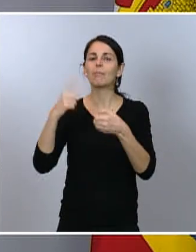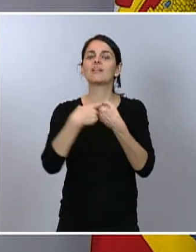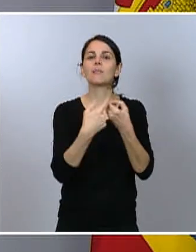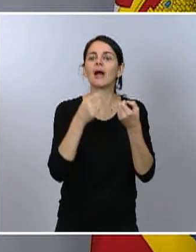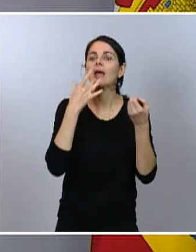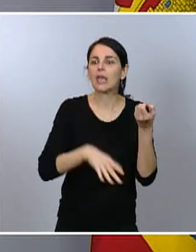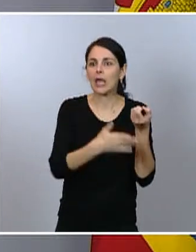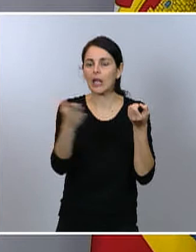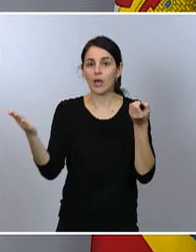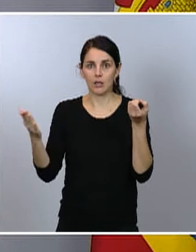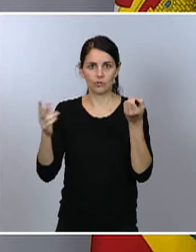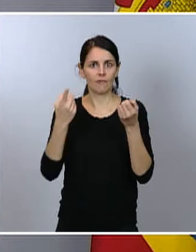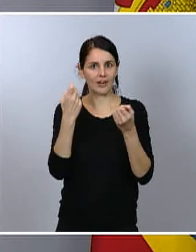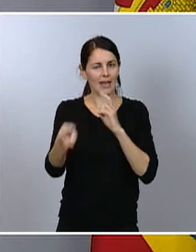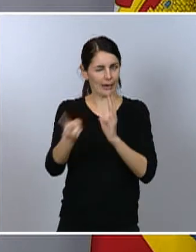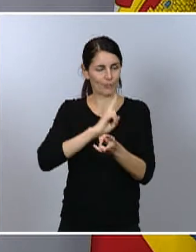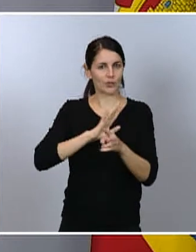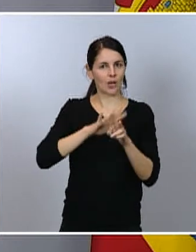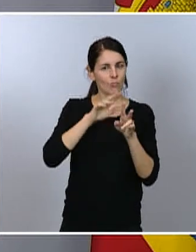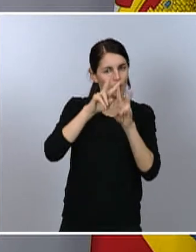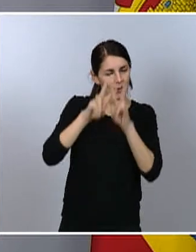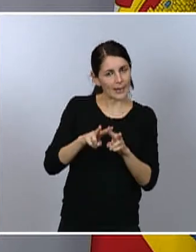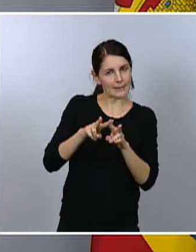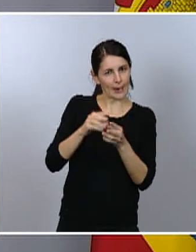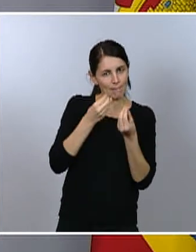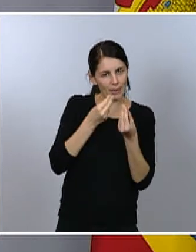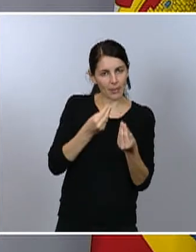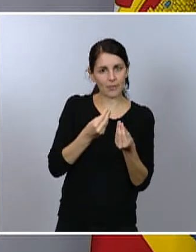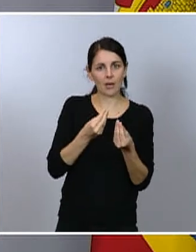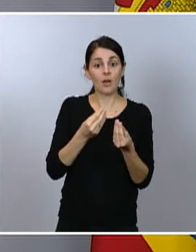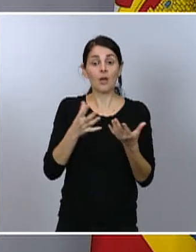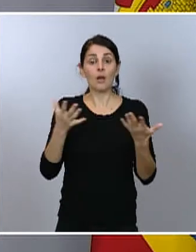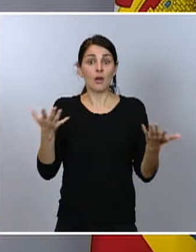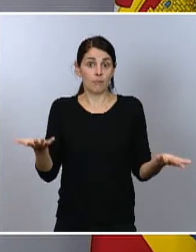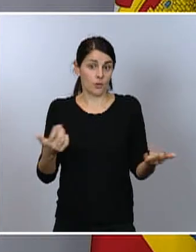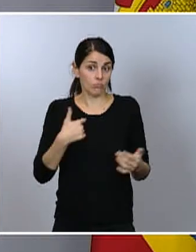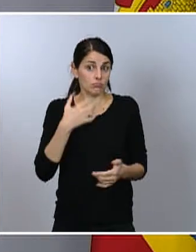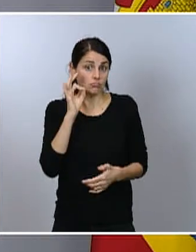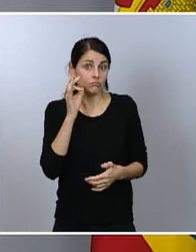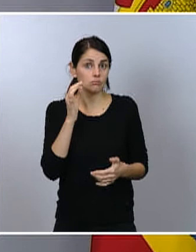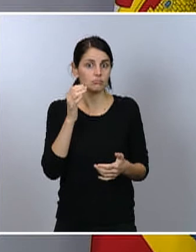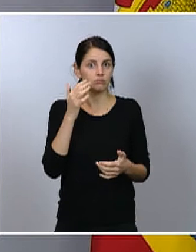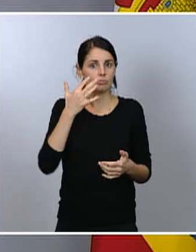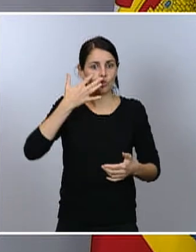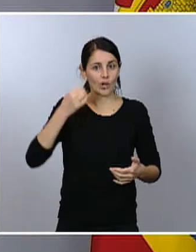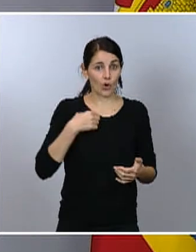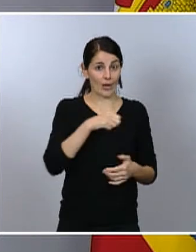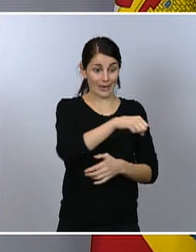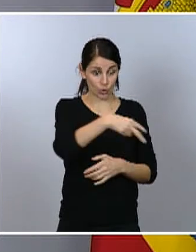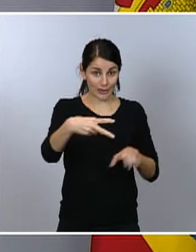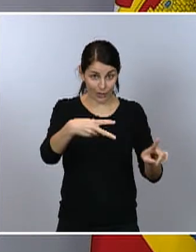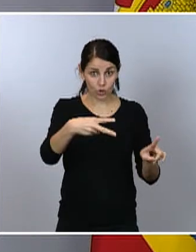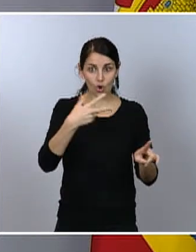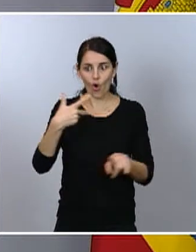analizar, pero bueno, la conclusión yo creo que vamos a tener la vacuna antes de poder alcanzar la inmunidad de